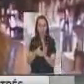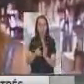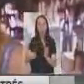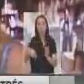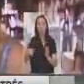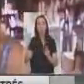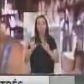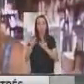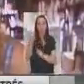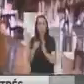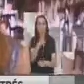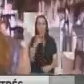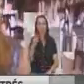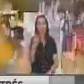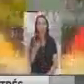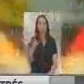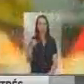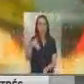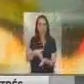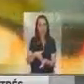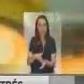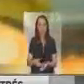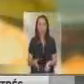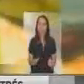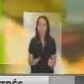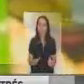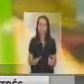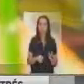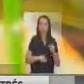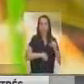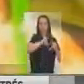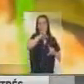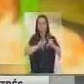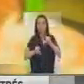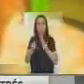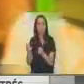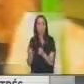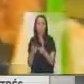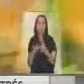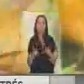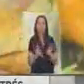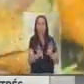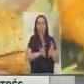para ocho, por 146 mil. Más caras o más baratas, hay muchas